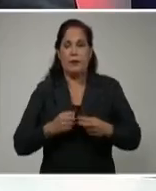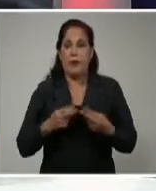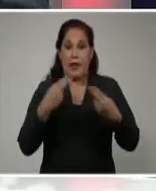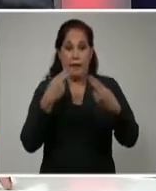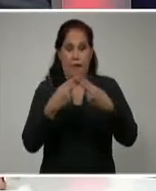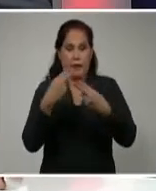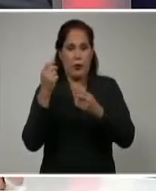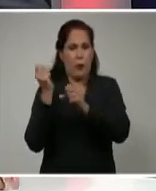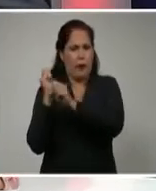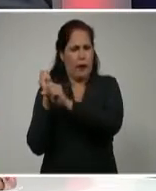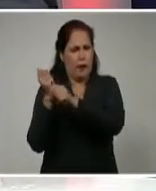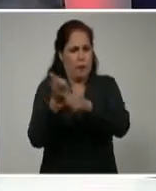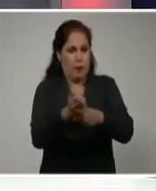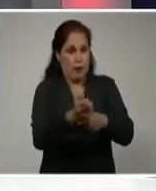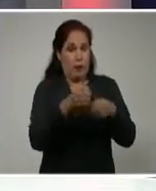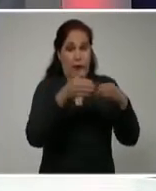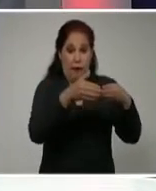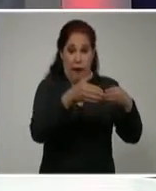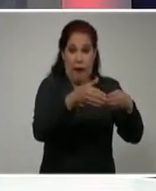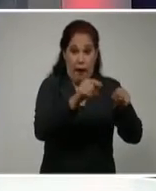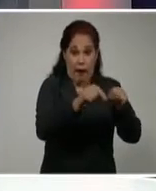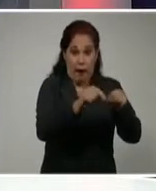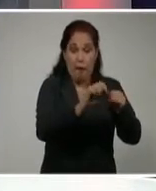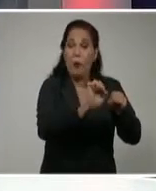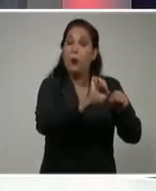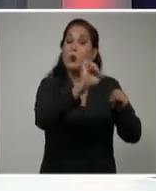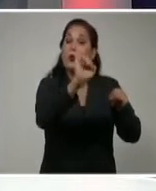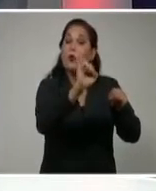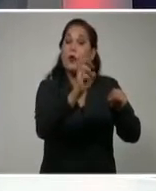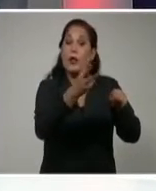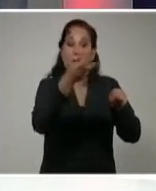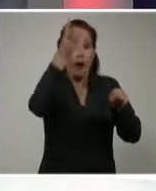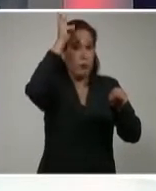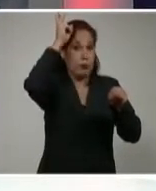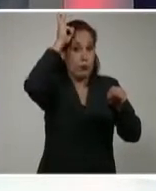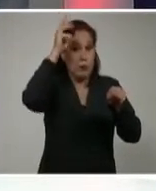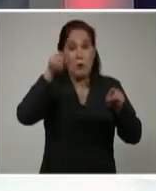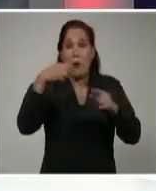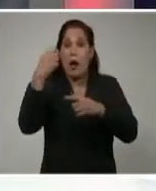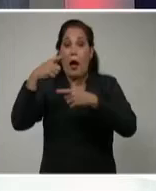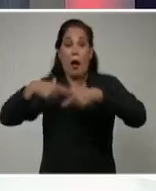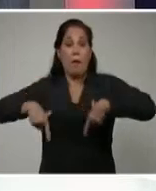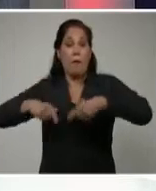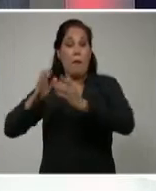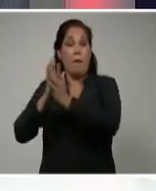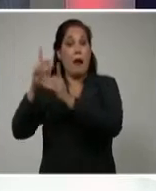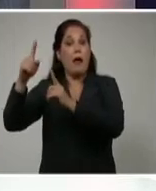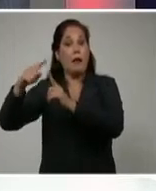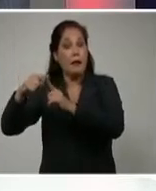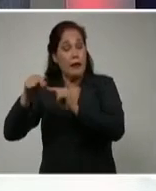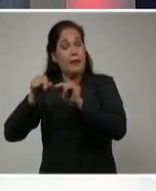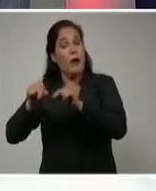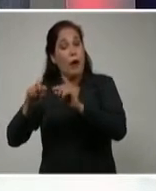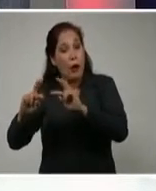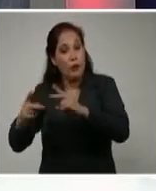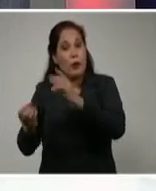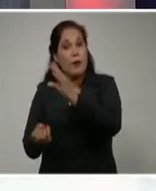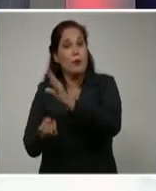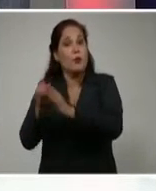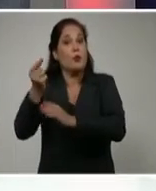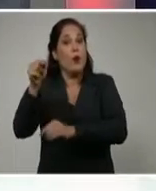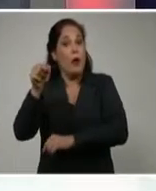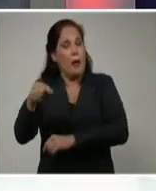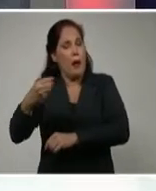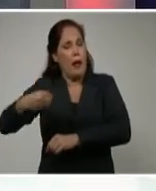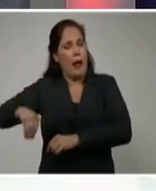Béisbol. El retador, Granma, está a un triunfo de su tercera corona, pero el campeón, Matanzas, regresó a la vida y ahora quiere aprovecharlo